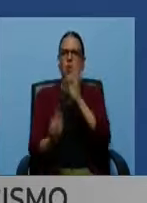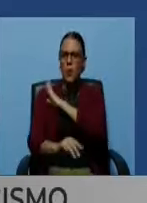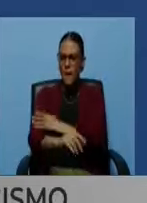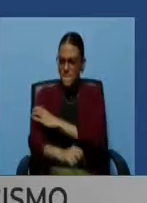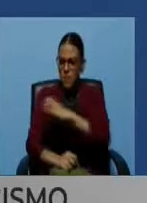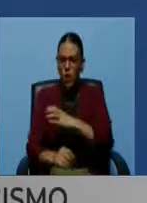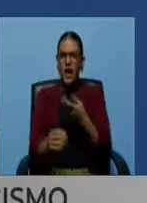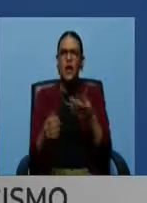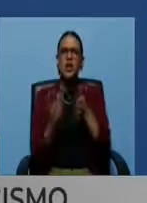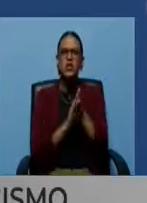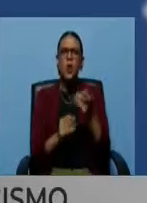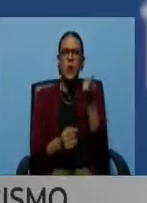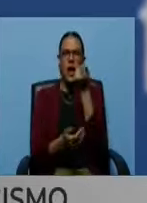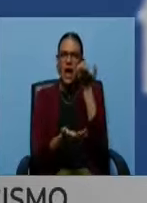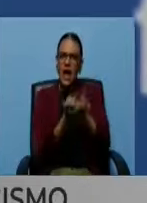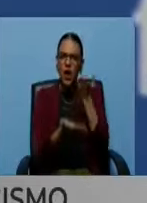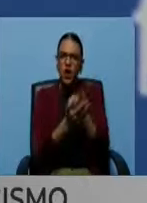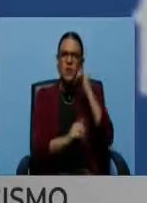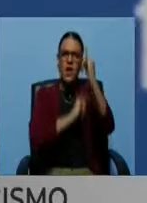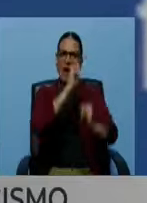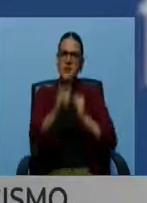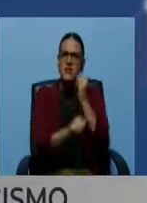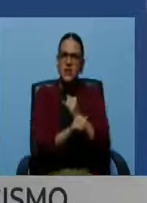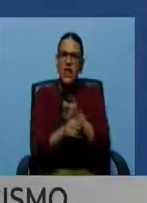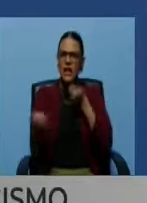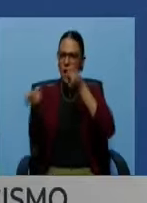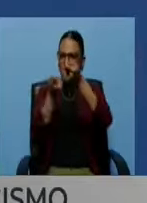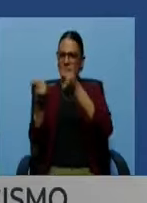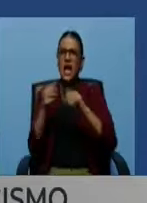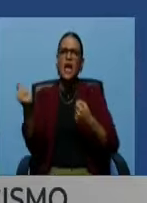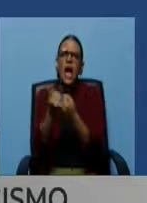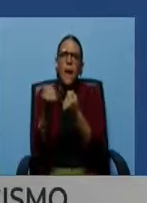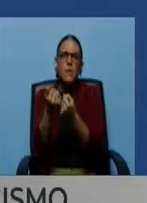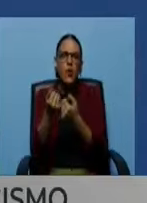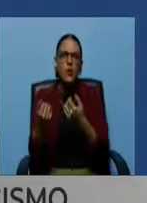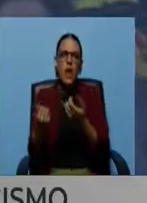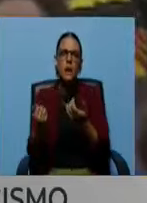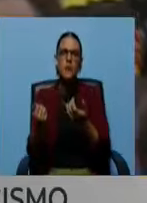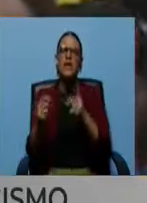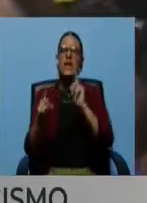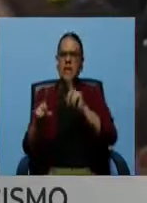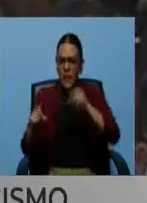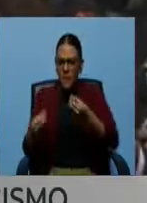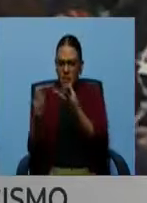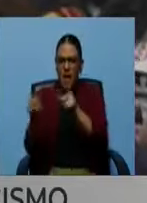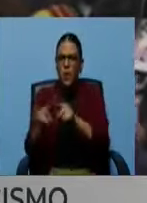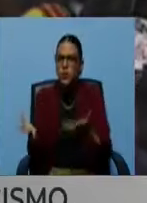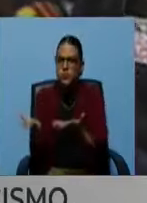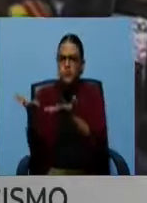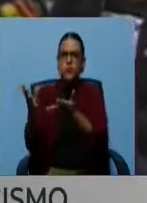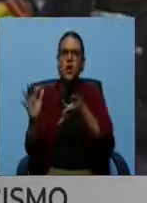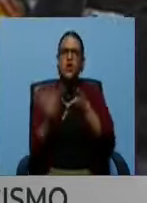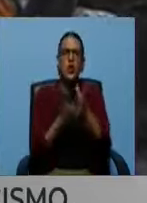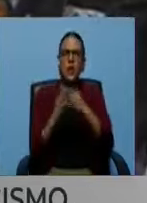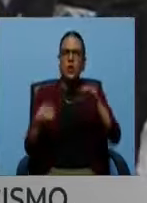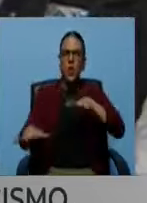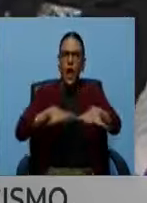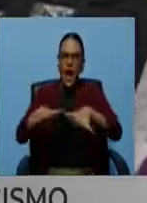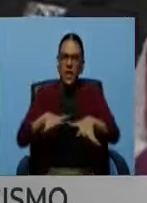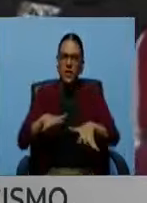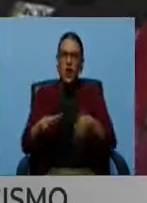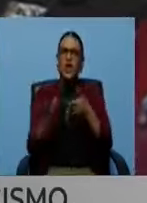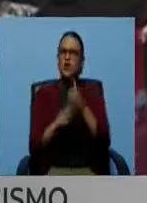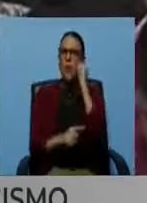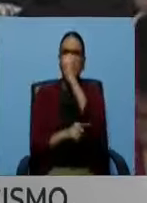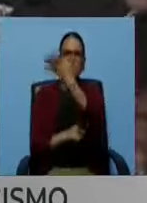sistema financiero internacional que apoya y que respalda estas acciones de